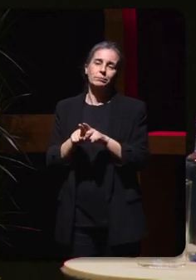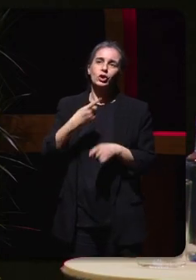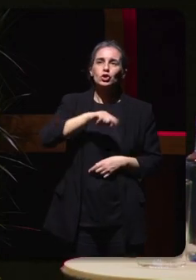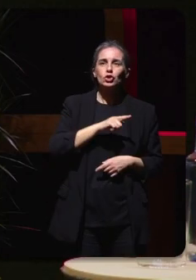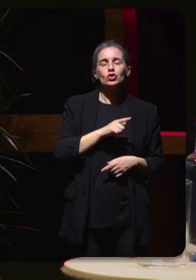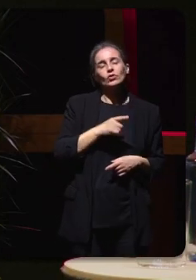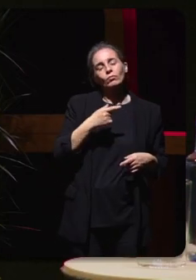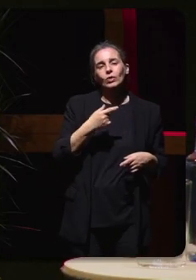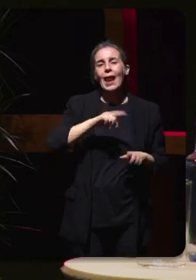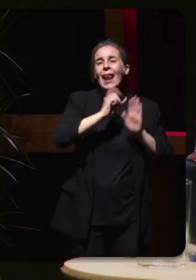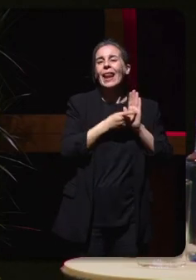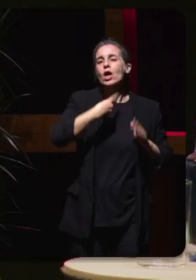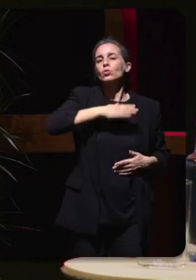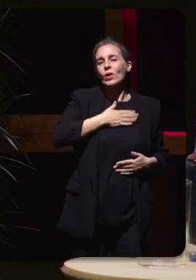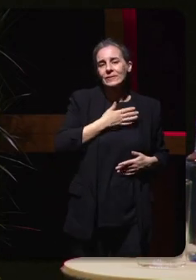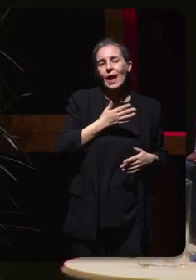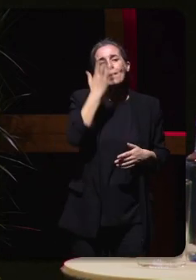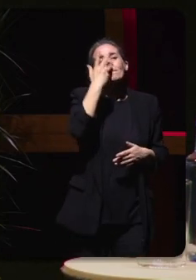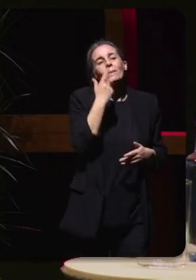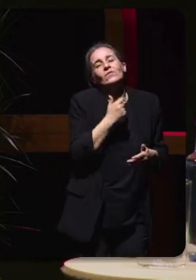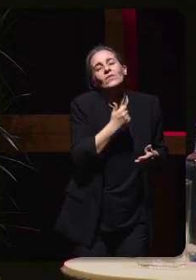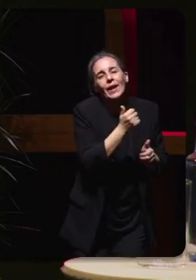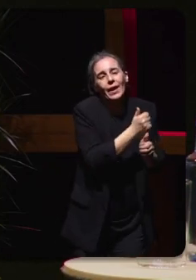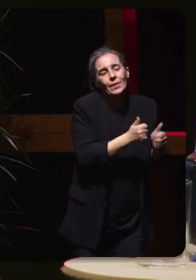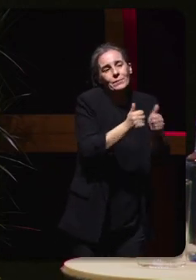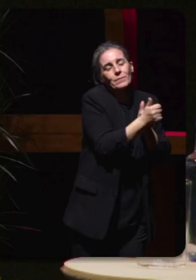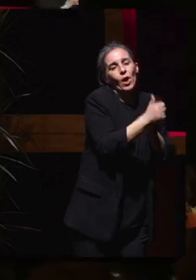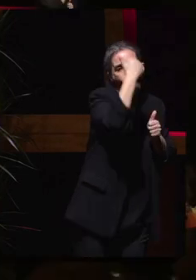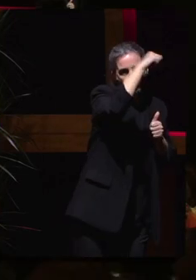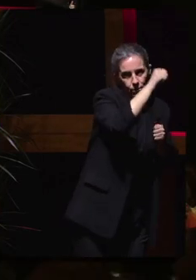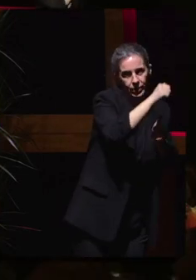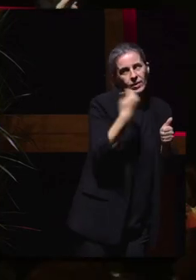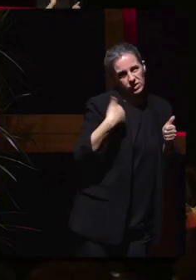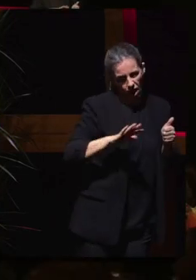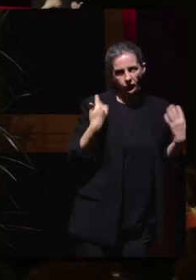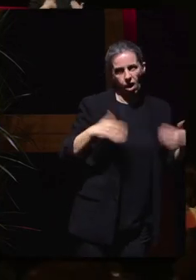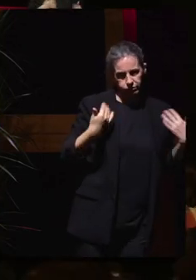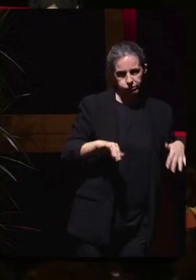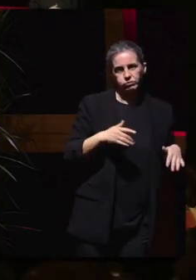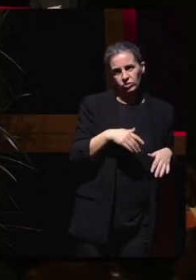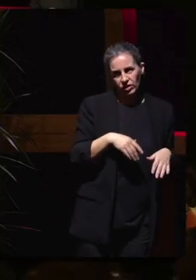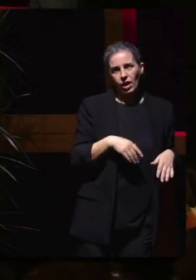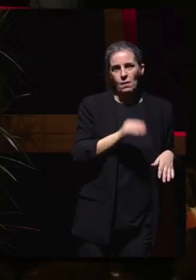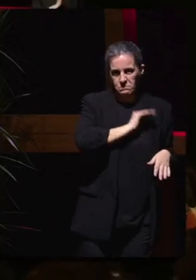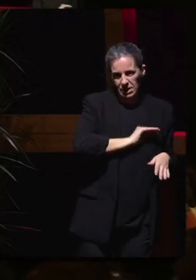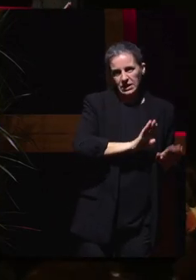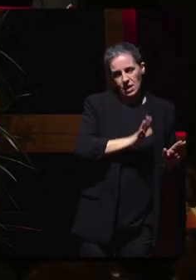que ya nos vale, ¿no?, que todavía a estas alturas estemos con eso, pero en fin, o